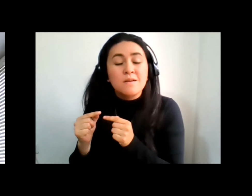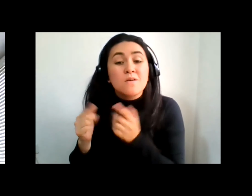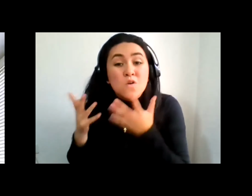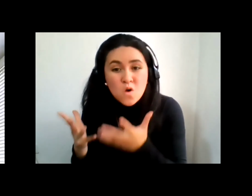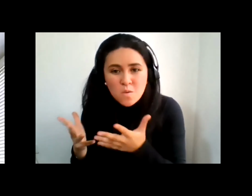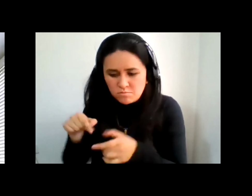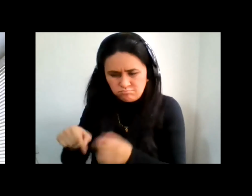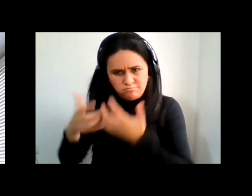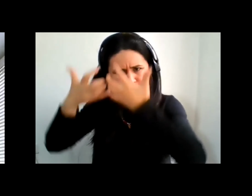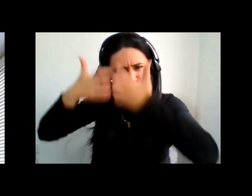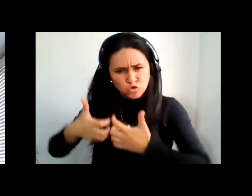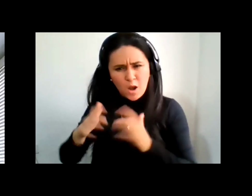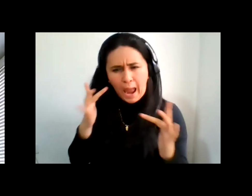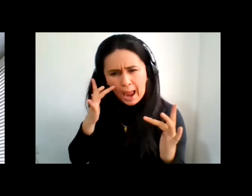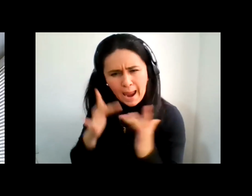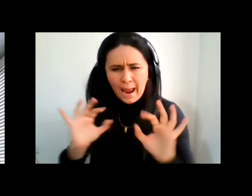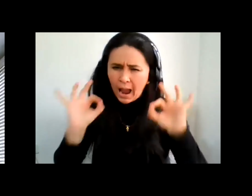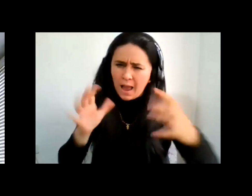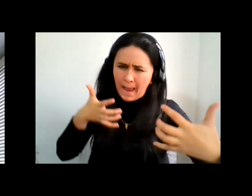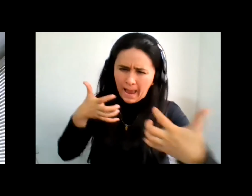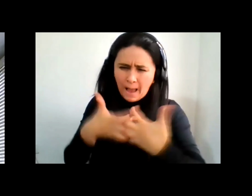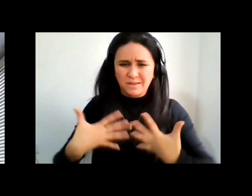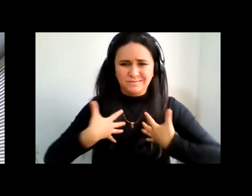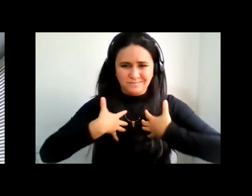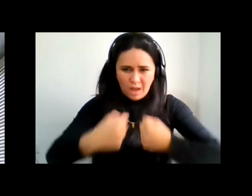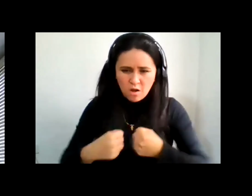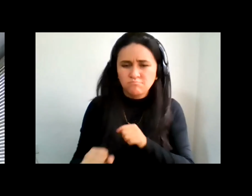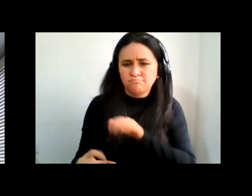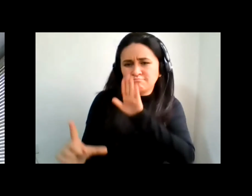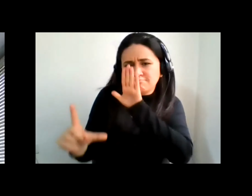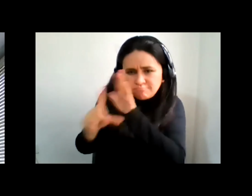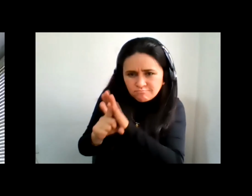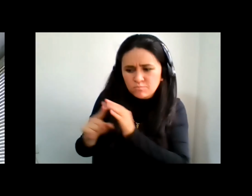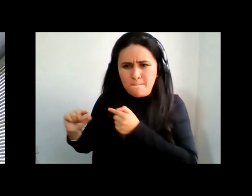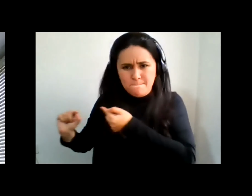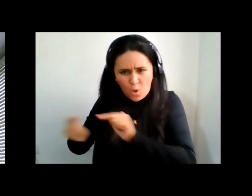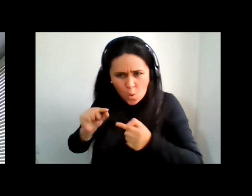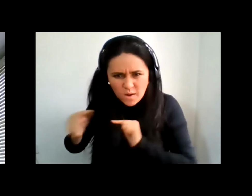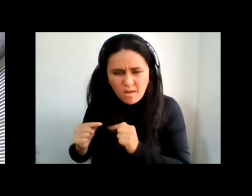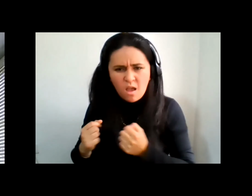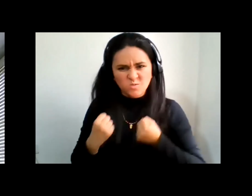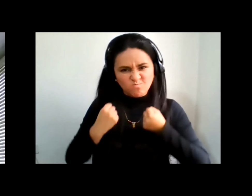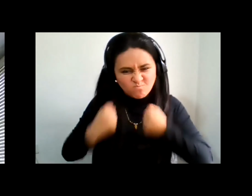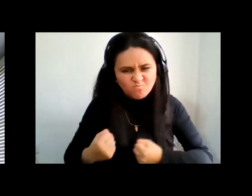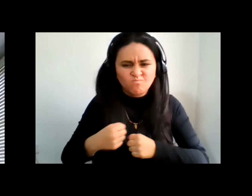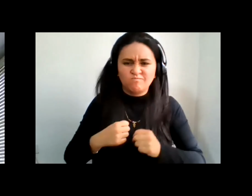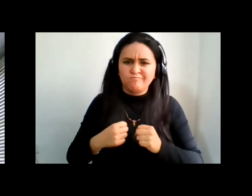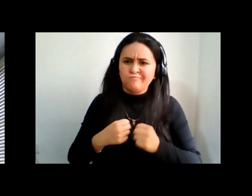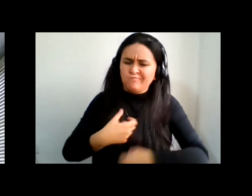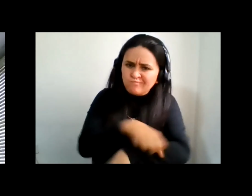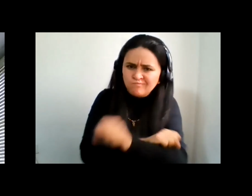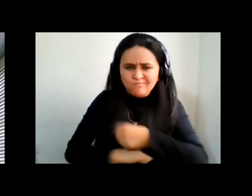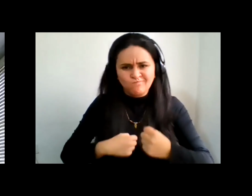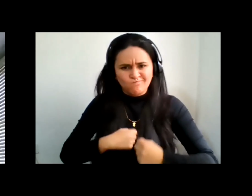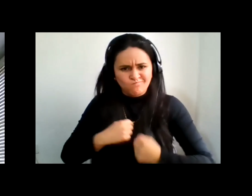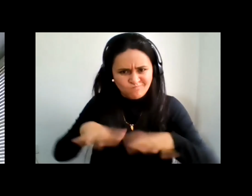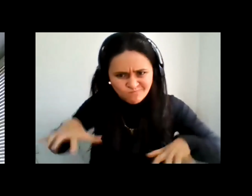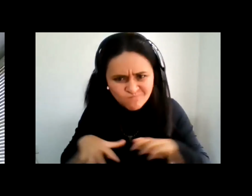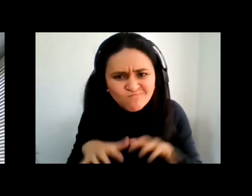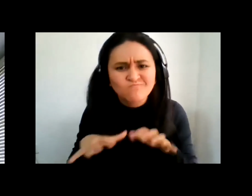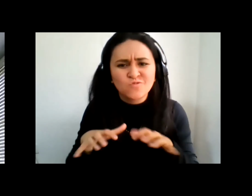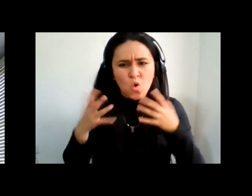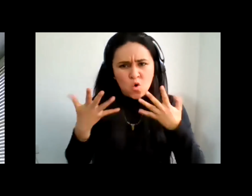marco de funciones esenciales en salud pública. El tema de legislación y políticas, el tema de resiliencia, el tema de financiamiento de bienes